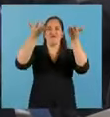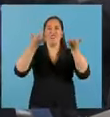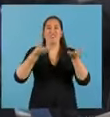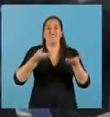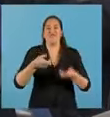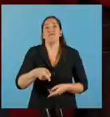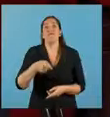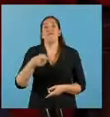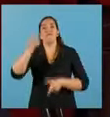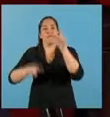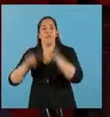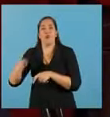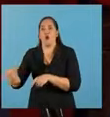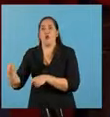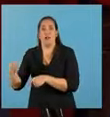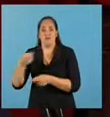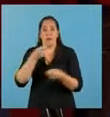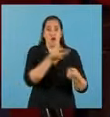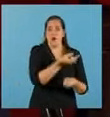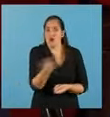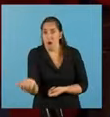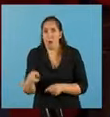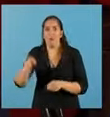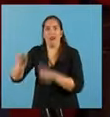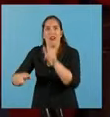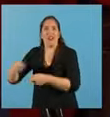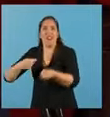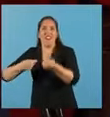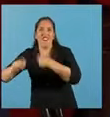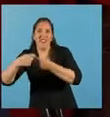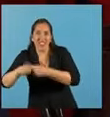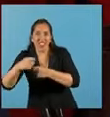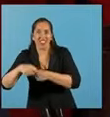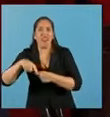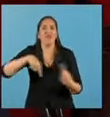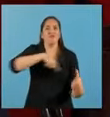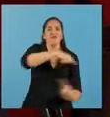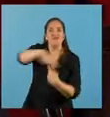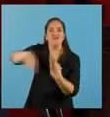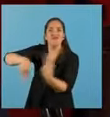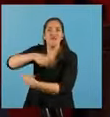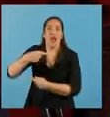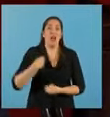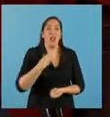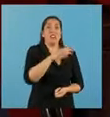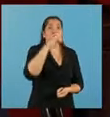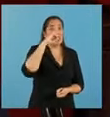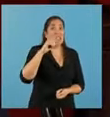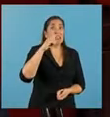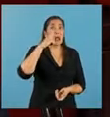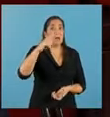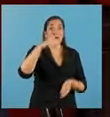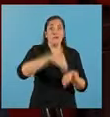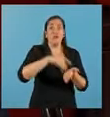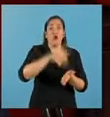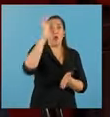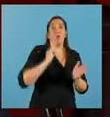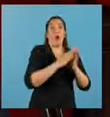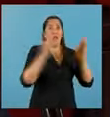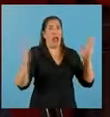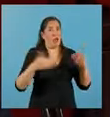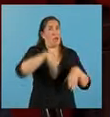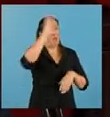y consumidores en comercios de proximidad para que la inyección de más de 70.000 millones de pesos anuales,